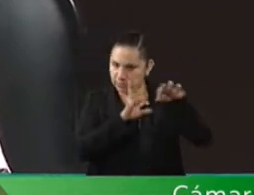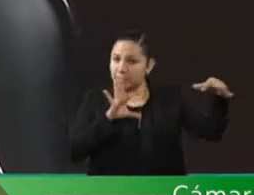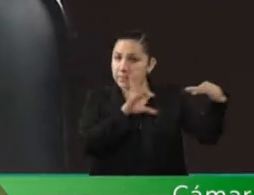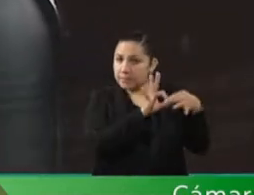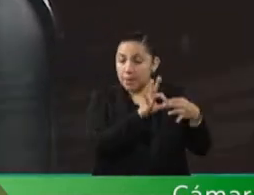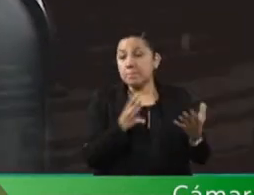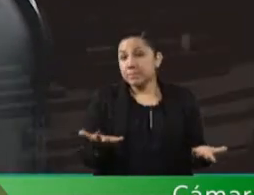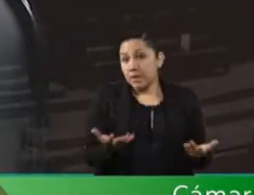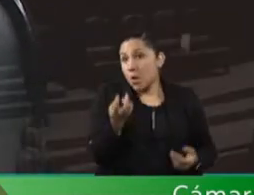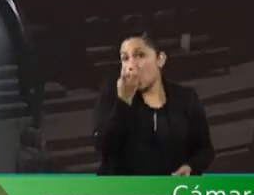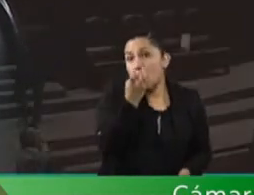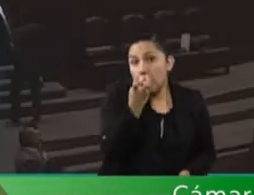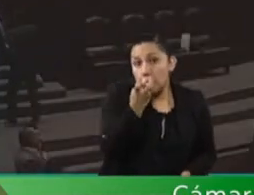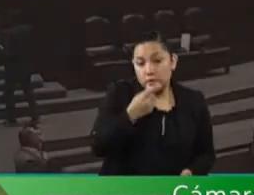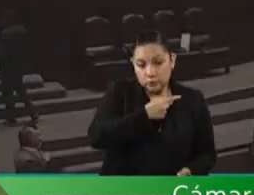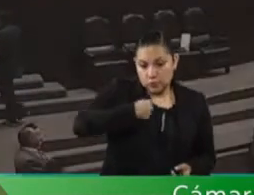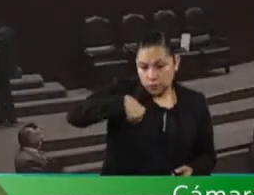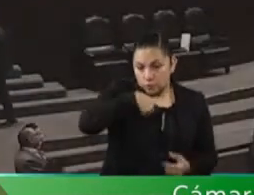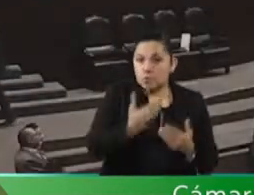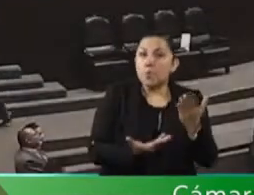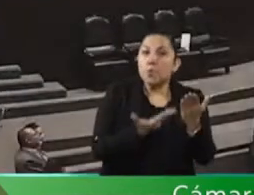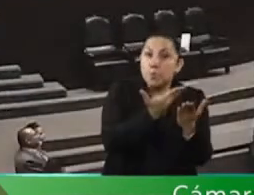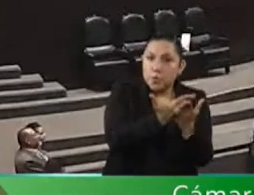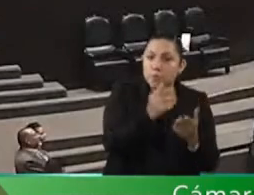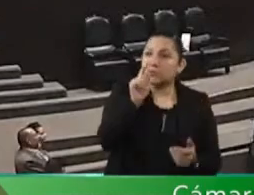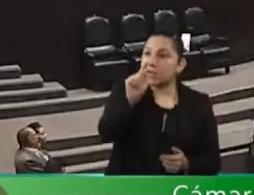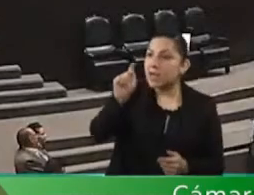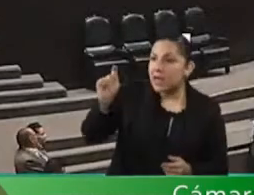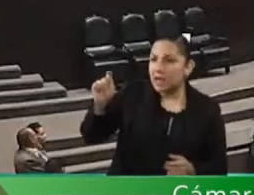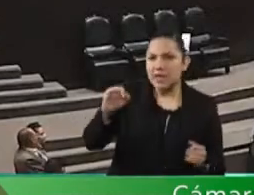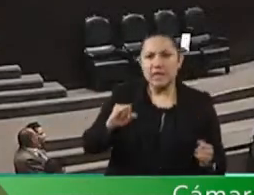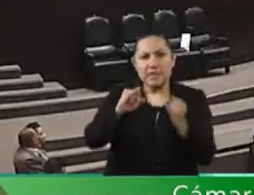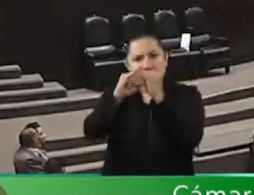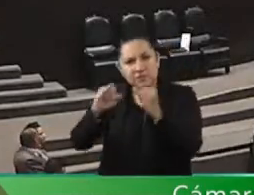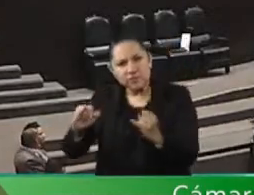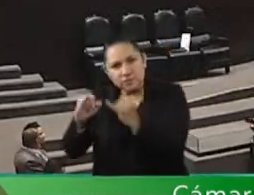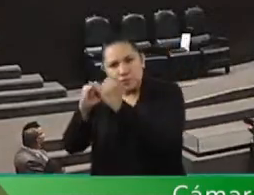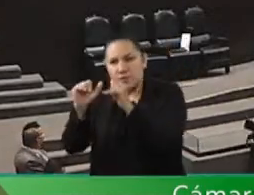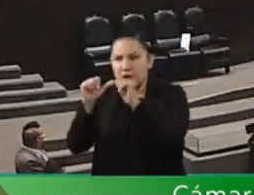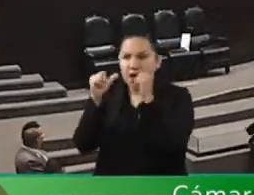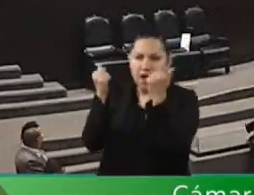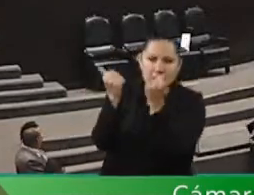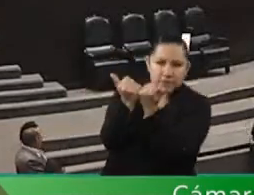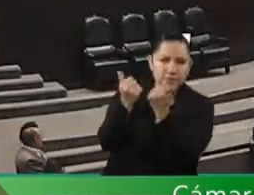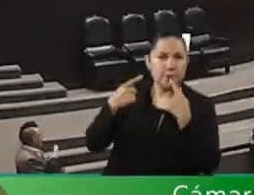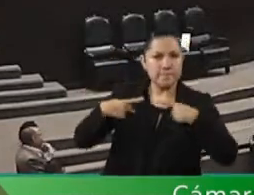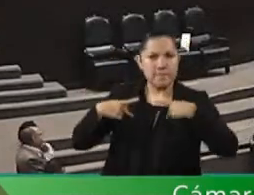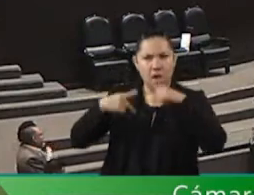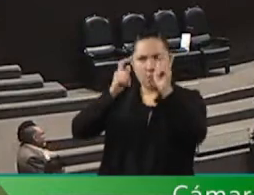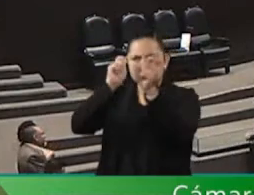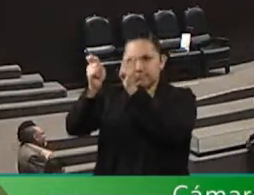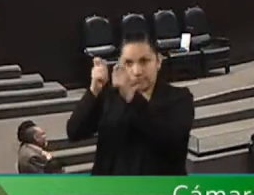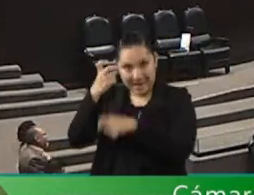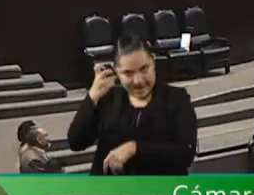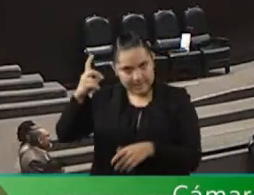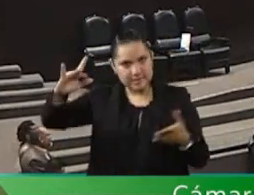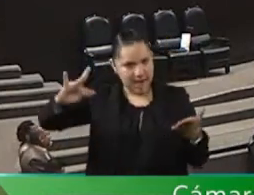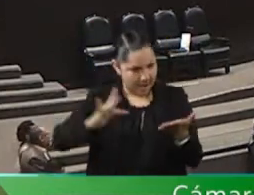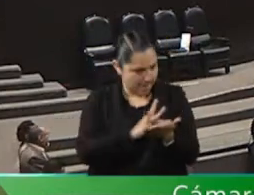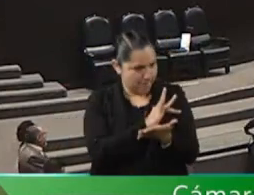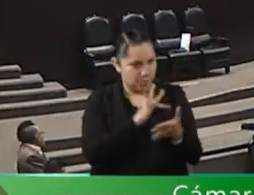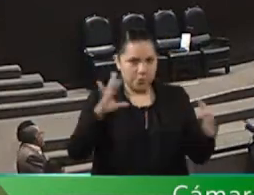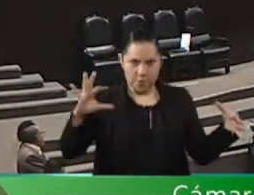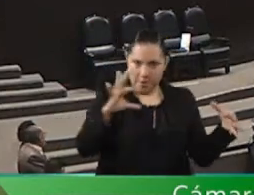e instituciones más reconocidas, para que nuestro país también se vuelva un ejemplo en la construcción